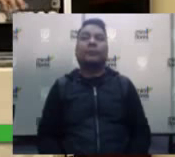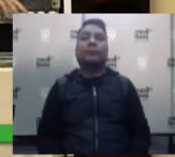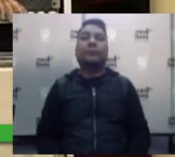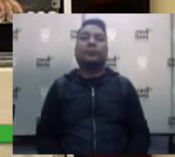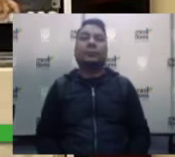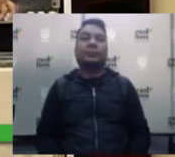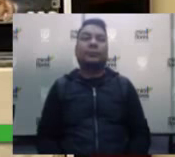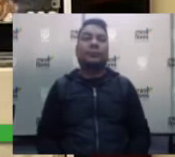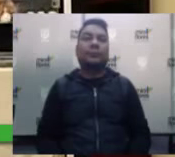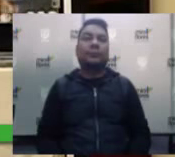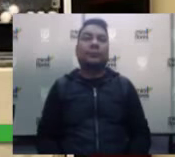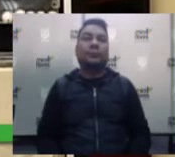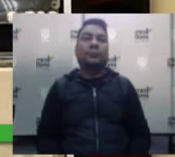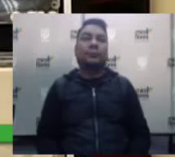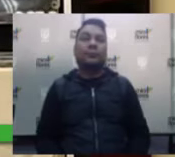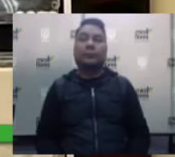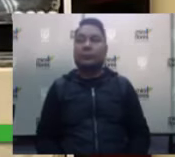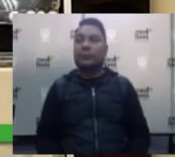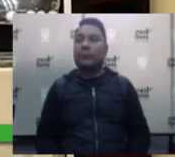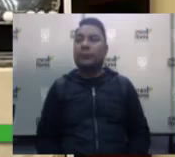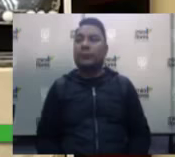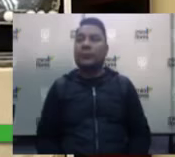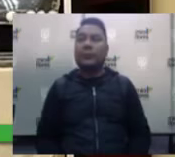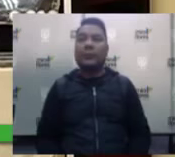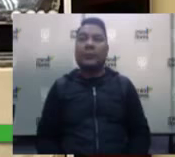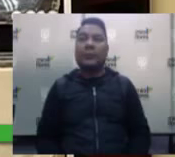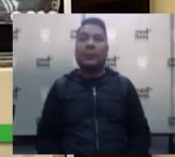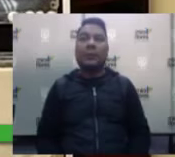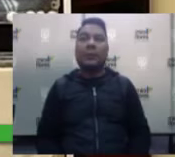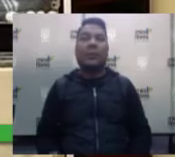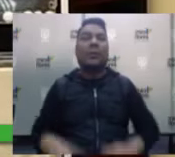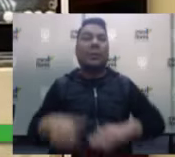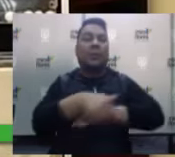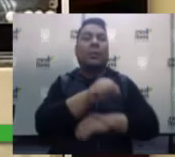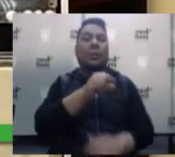Le corresponde al Frente Popular Agrícola, la letra F.